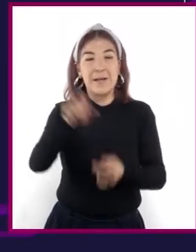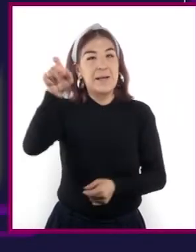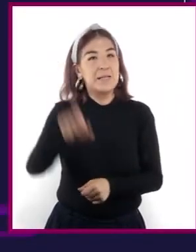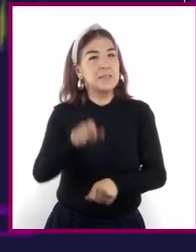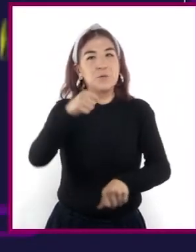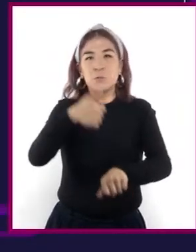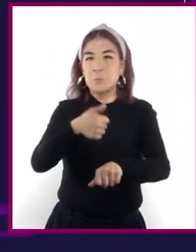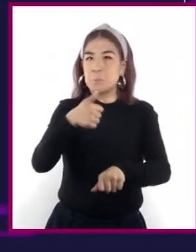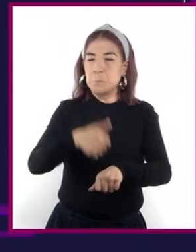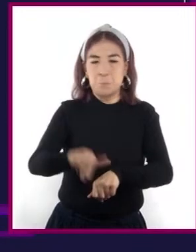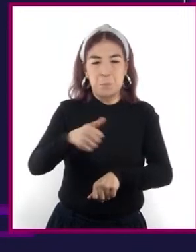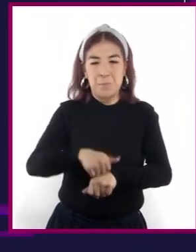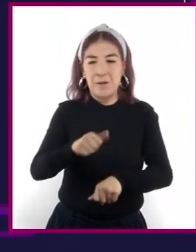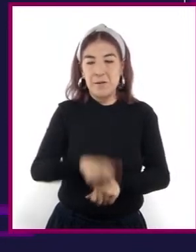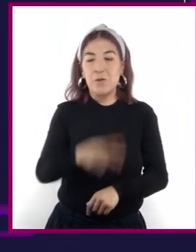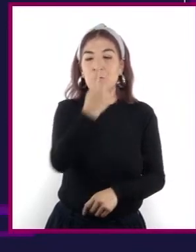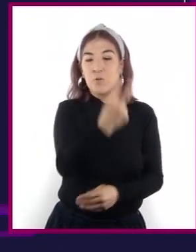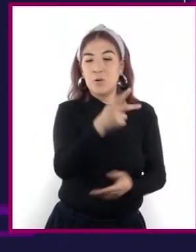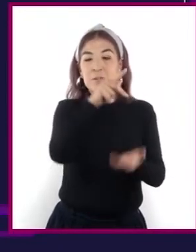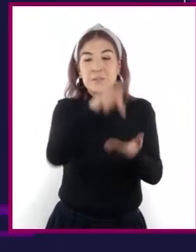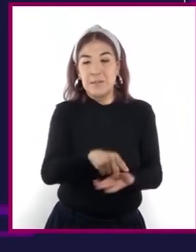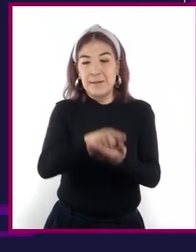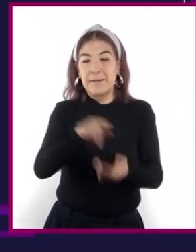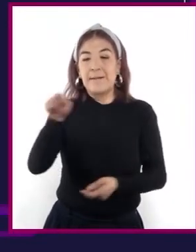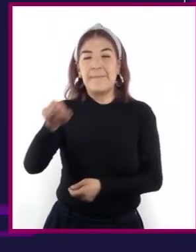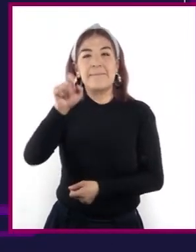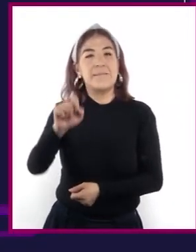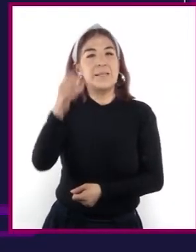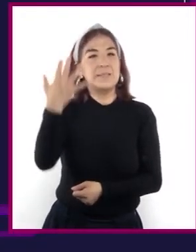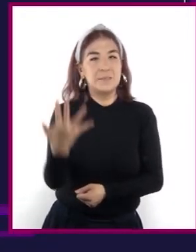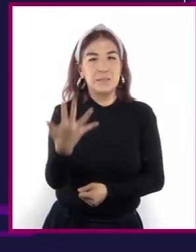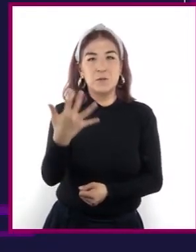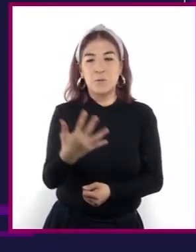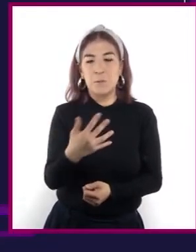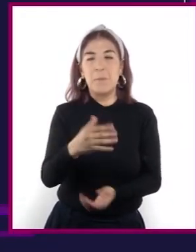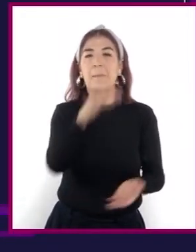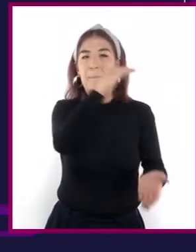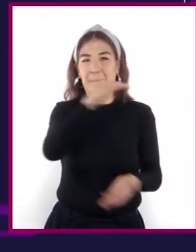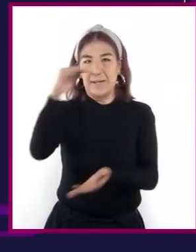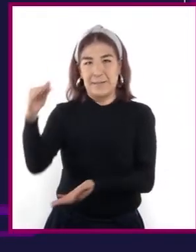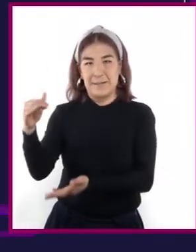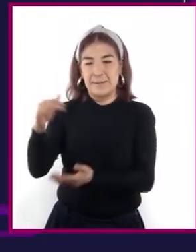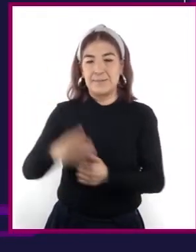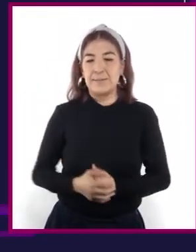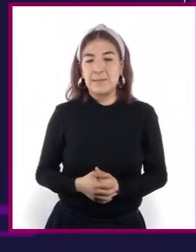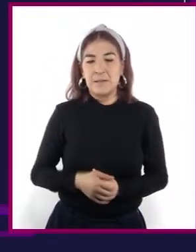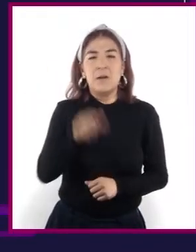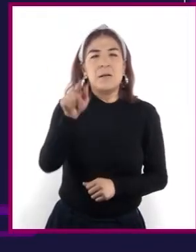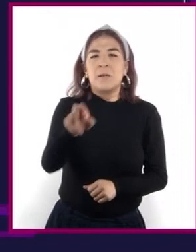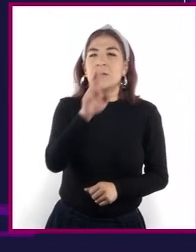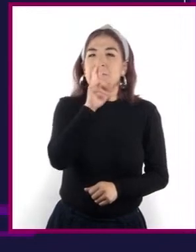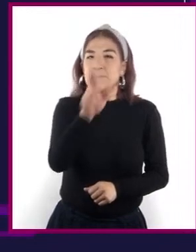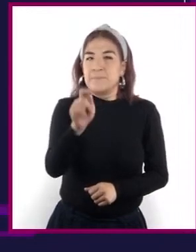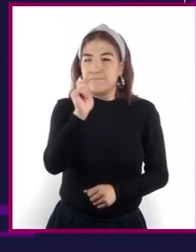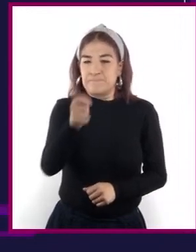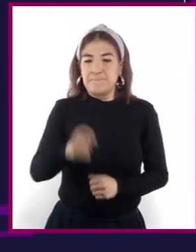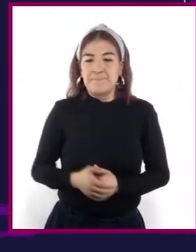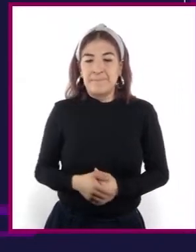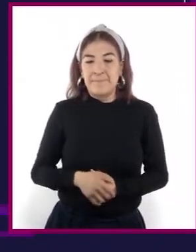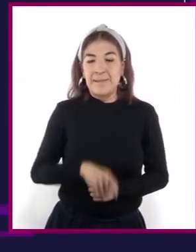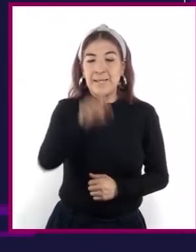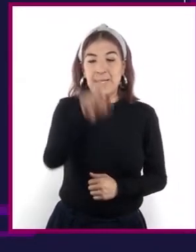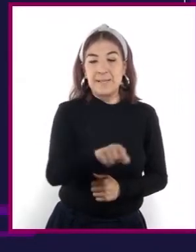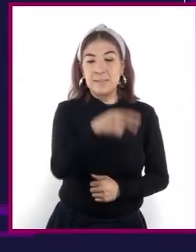de paquetes, como 2 kilogramos es a 25 paquetes. De donde se tiene que X